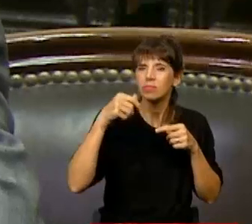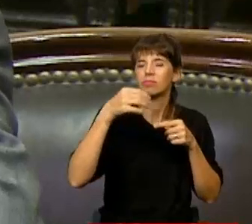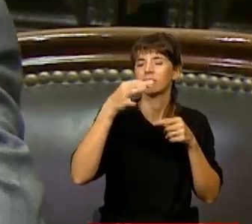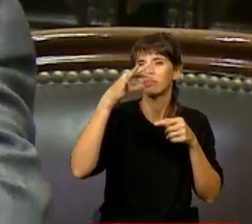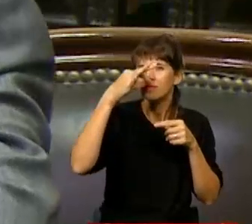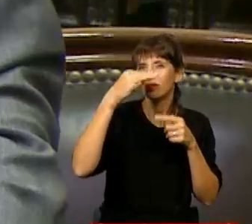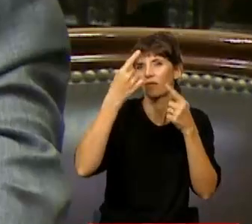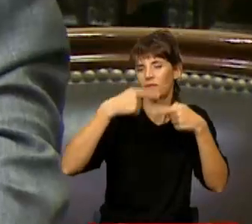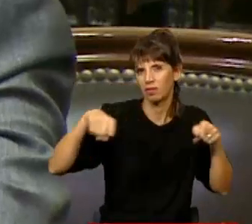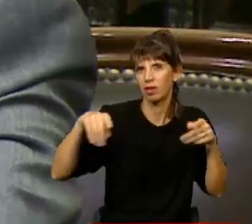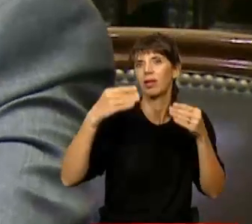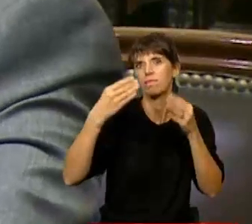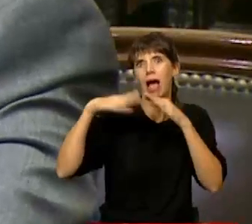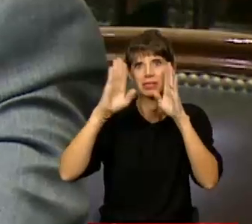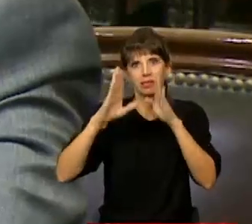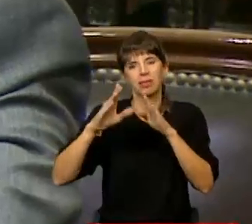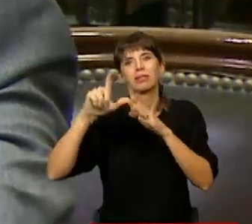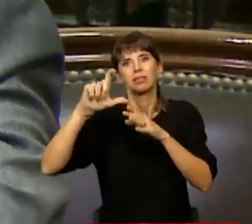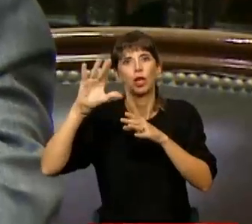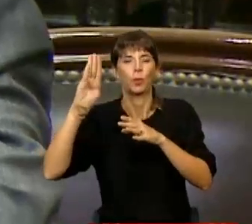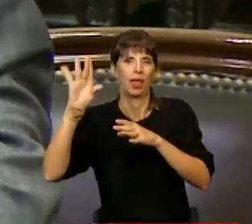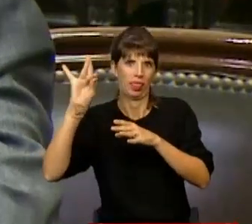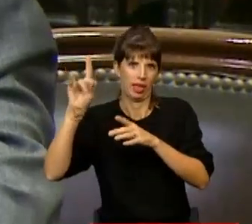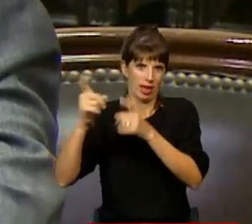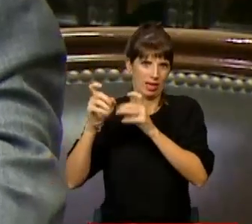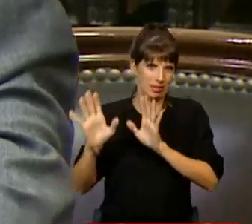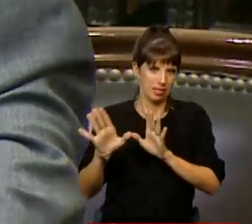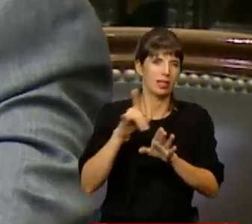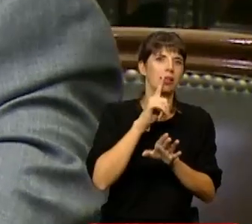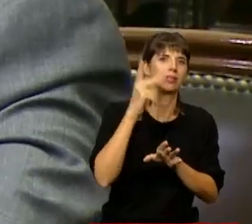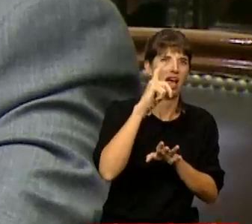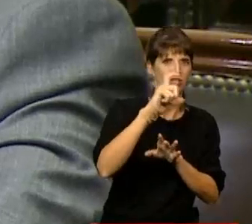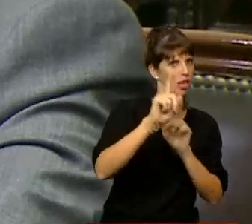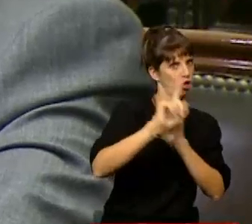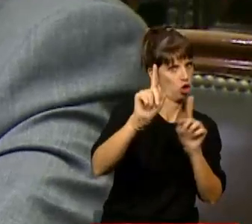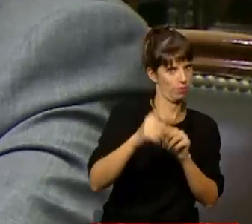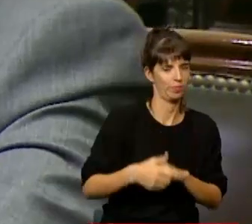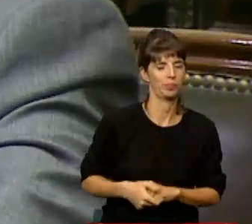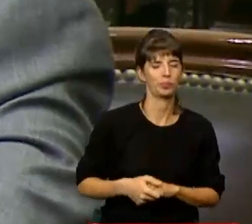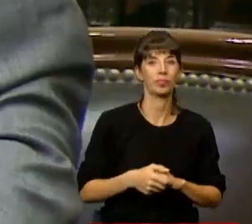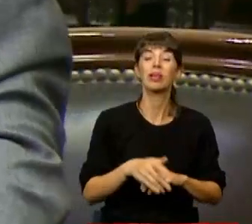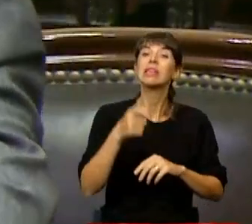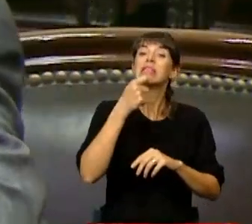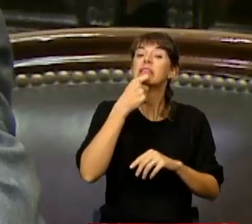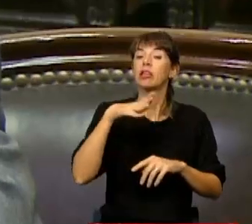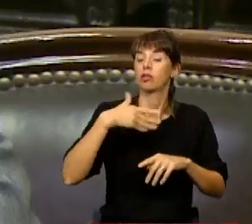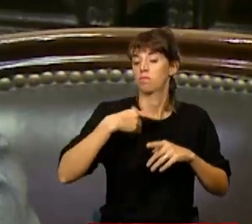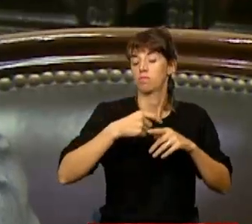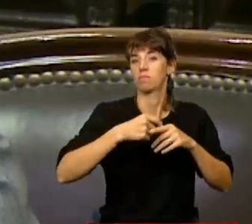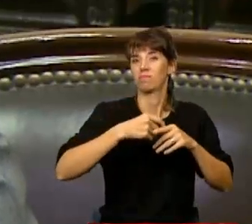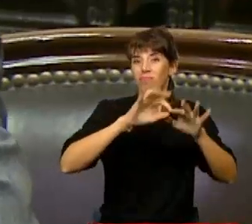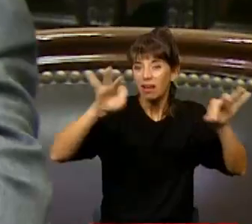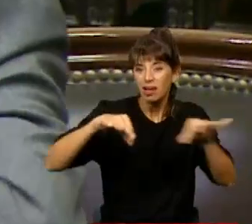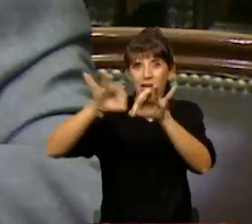basado fundamentalmente en CBD, vamos a aclararlo, no en THC. Ahora bien, si vamos a plantar miles de